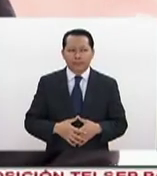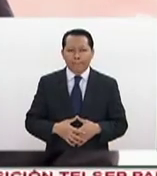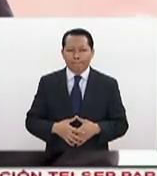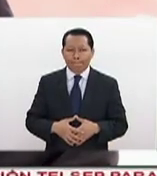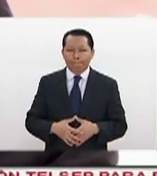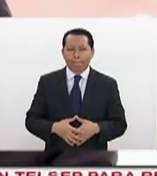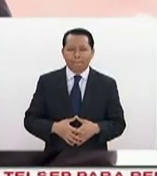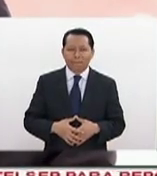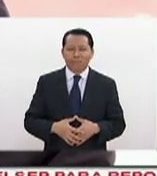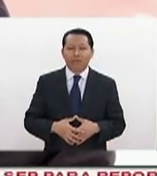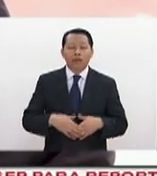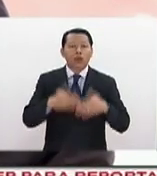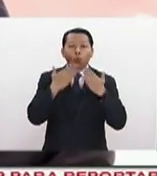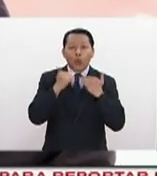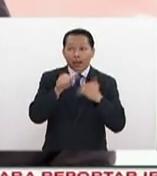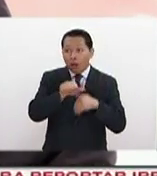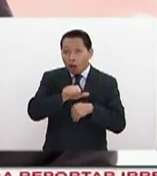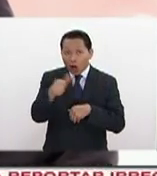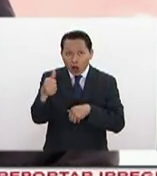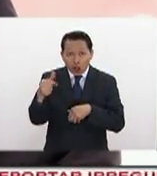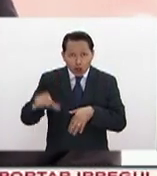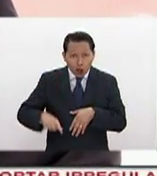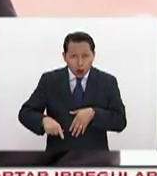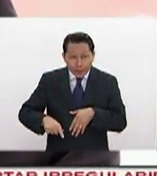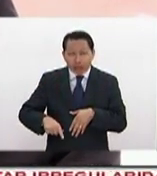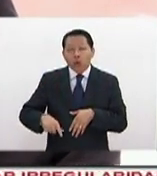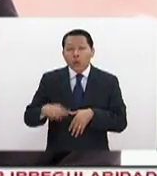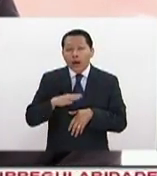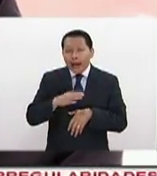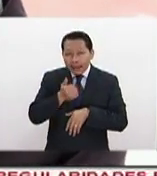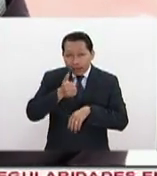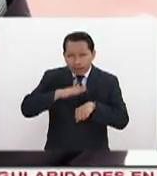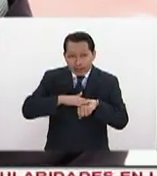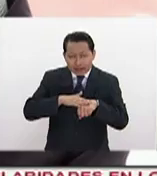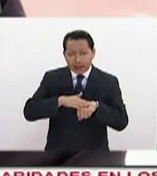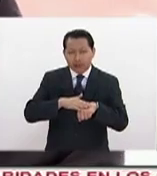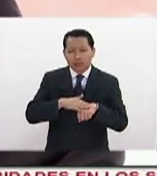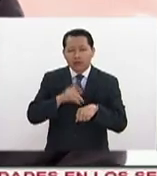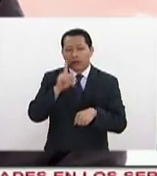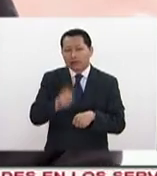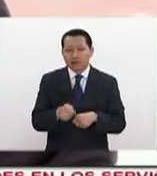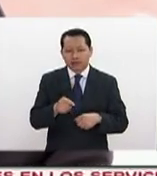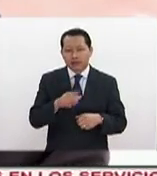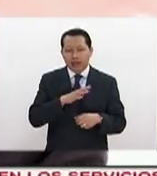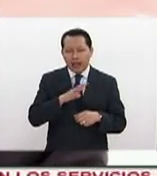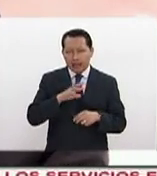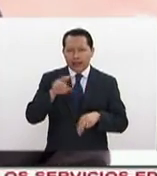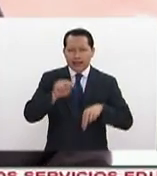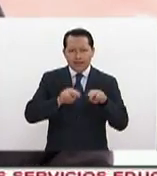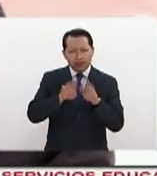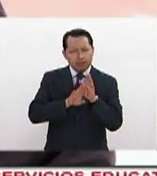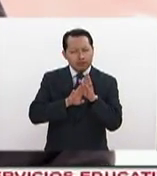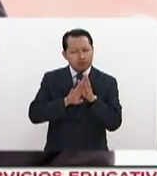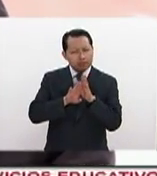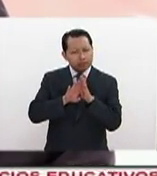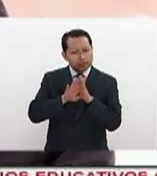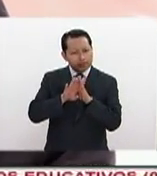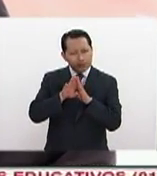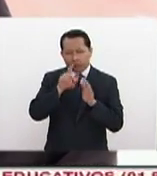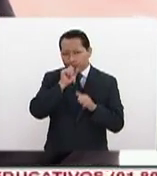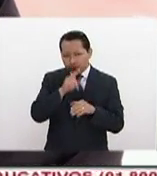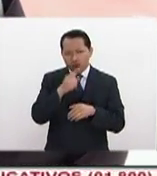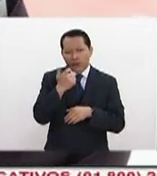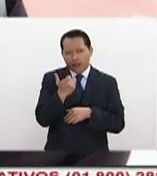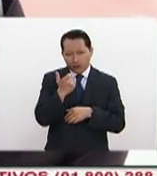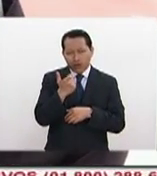No ha habido otro gobierno, otra administración en la que, no obstante no tener los niveles de crecimiento de la